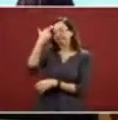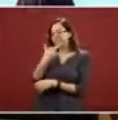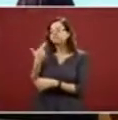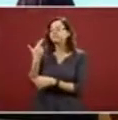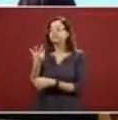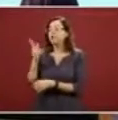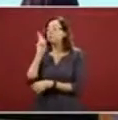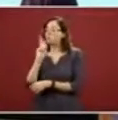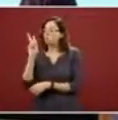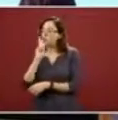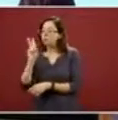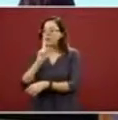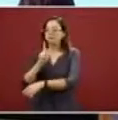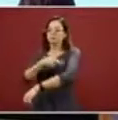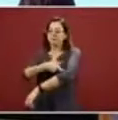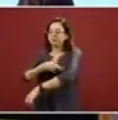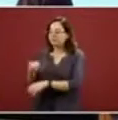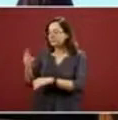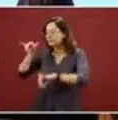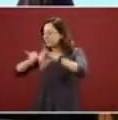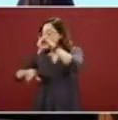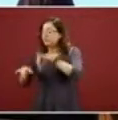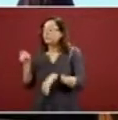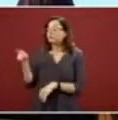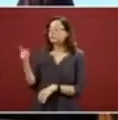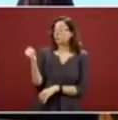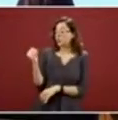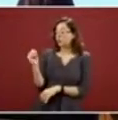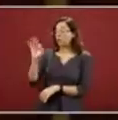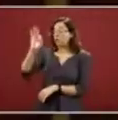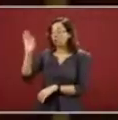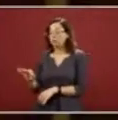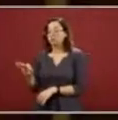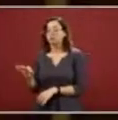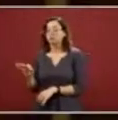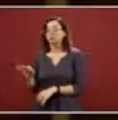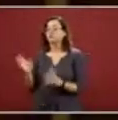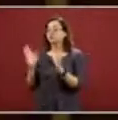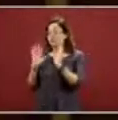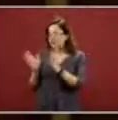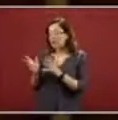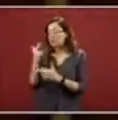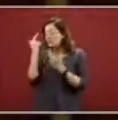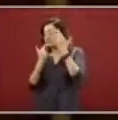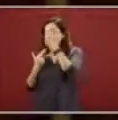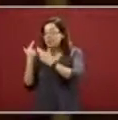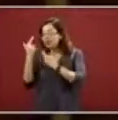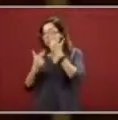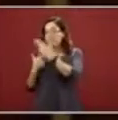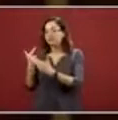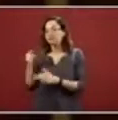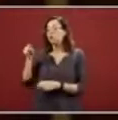al protocolo de estudio. Como este 9% de sintomáticos ingresó al protocolo de estudio, ese 9%